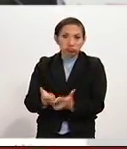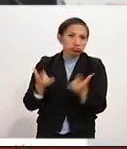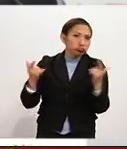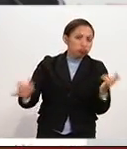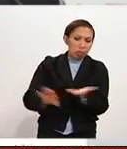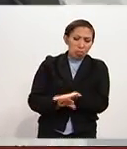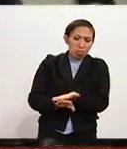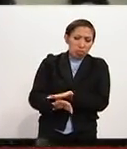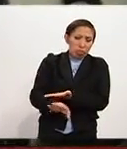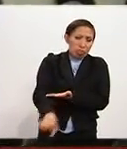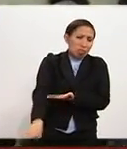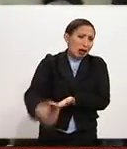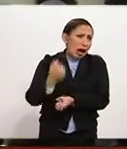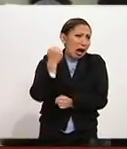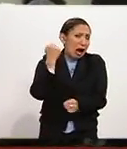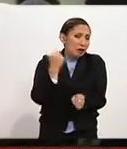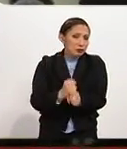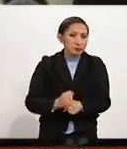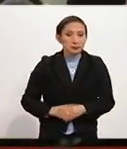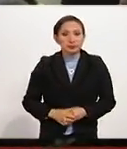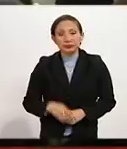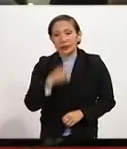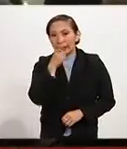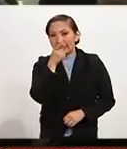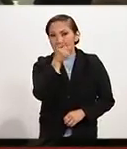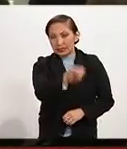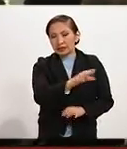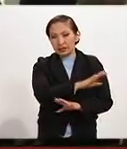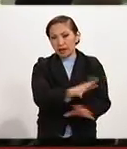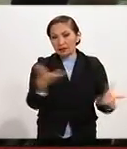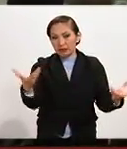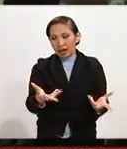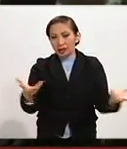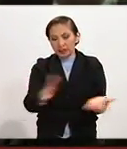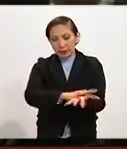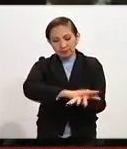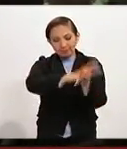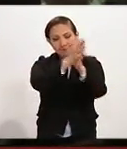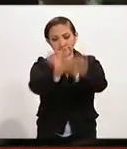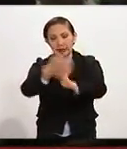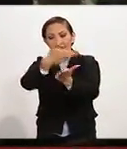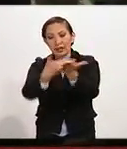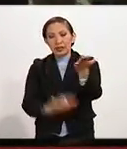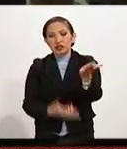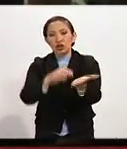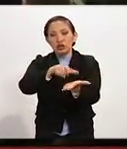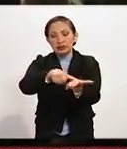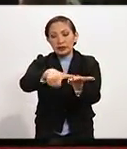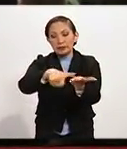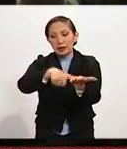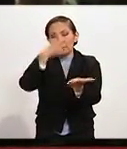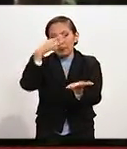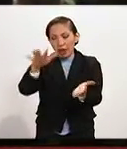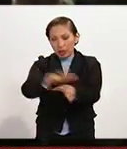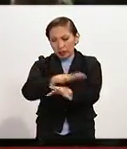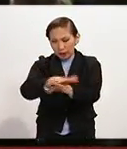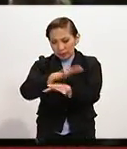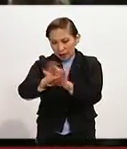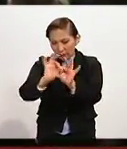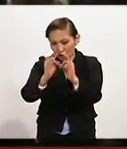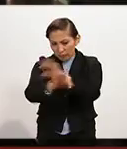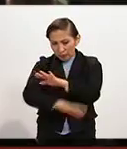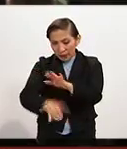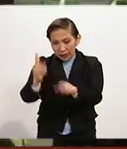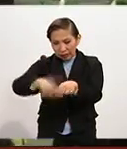históricamente marginados. Dijo que ya se realiza una transformación del registro civil para modernizar su infraestructura